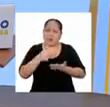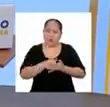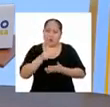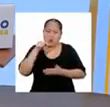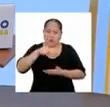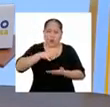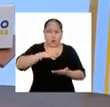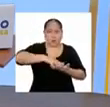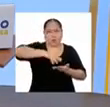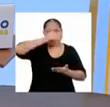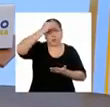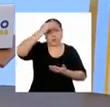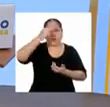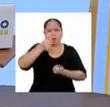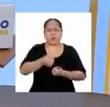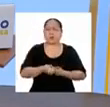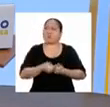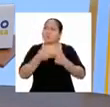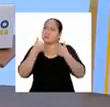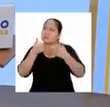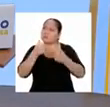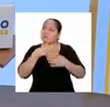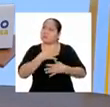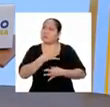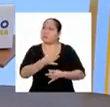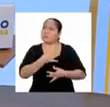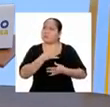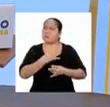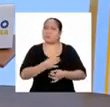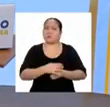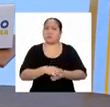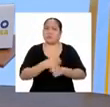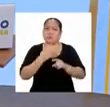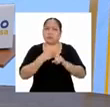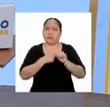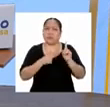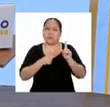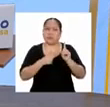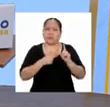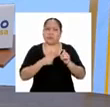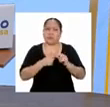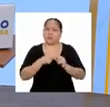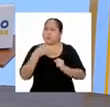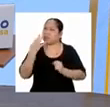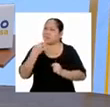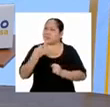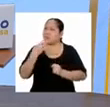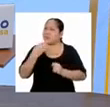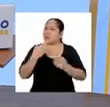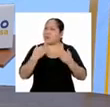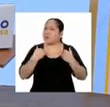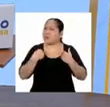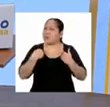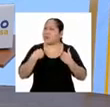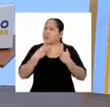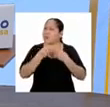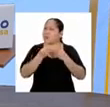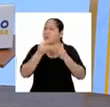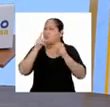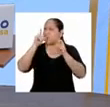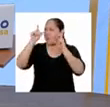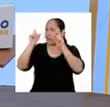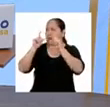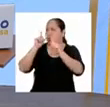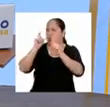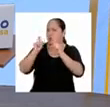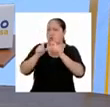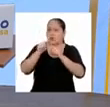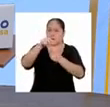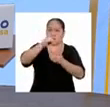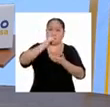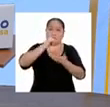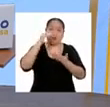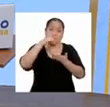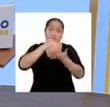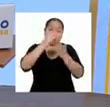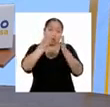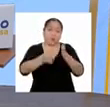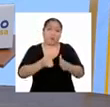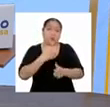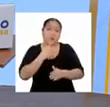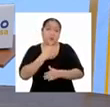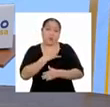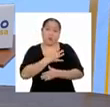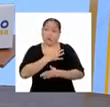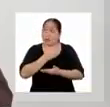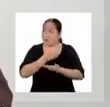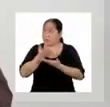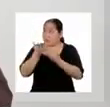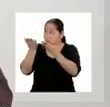hemos aprendido ha estado bien interesante, pero siempre tenemos preguntas de los y las estudiantes de cuarto.